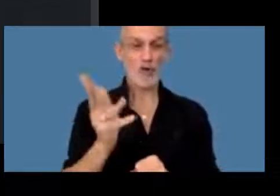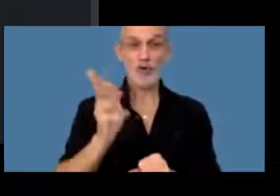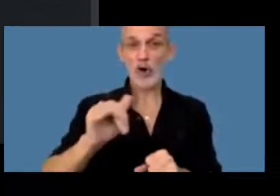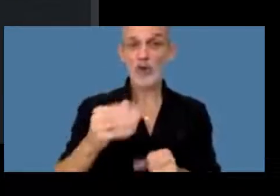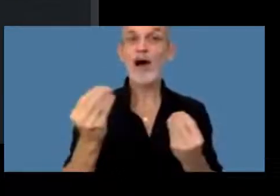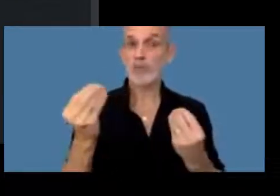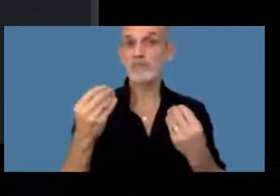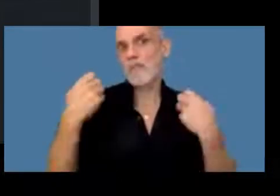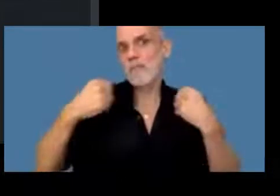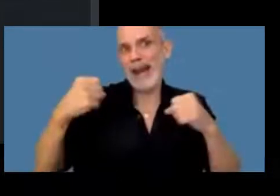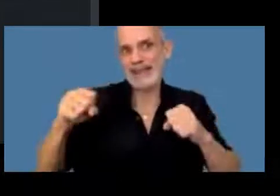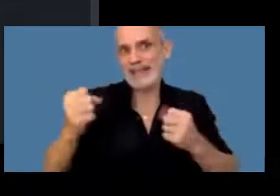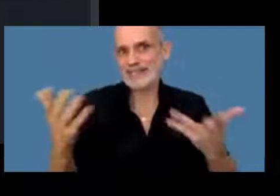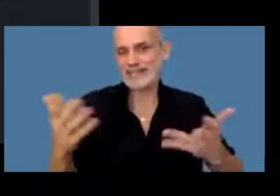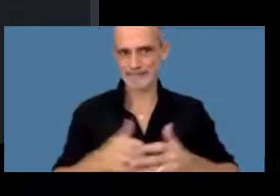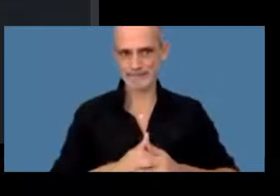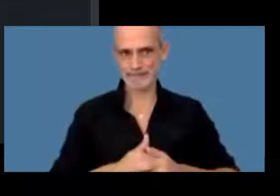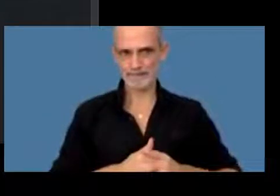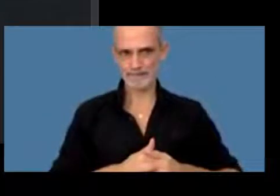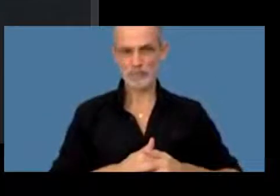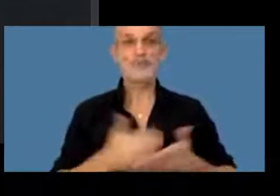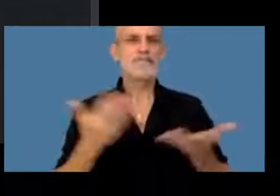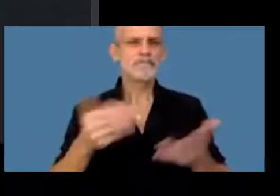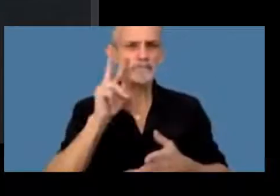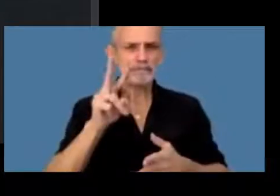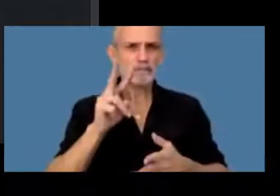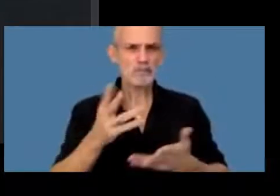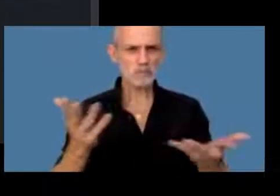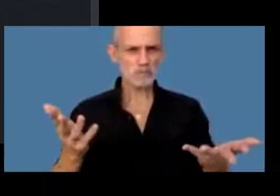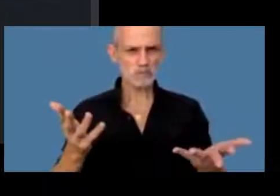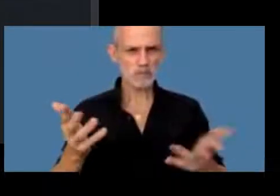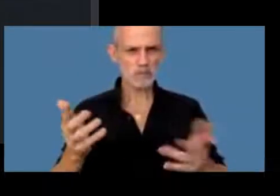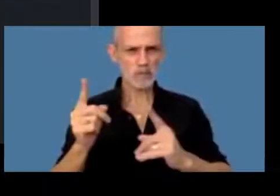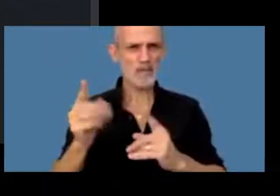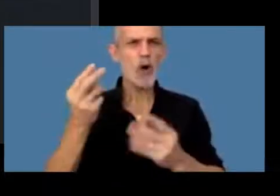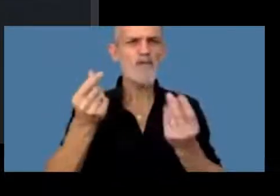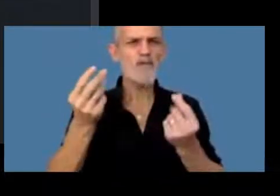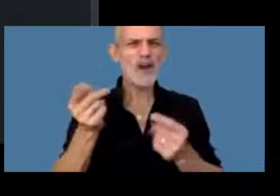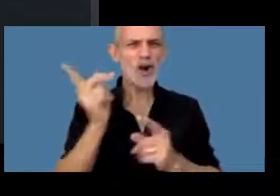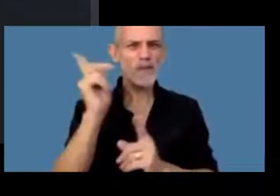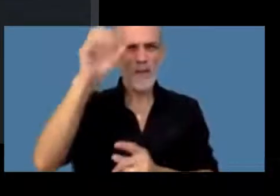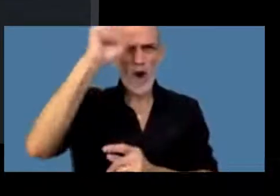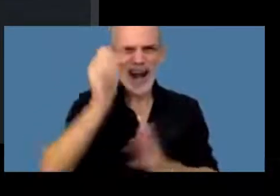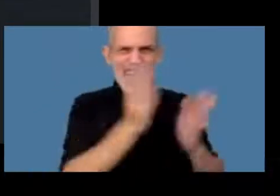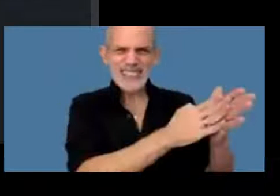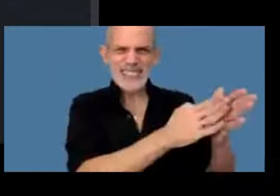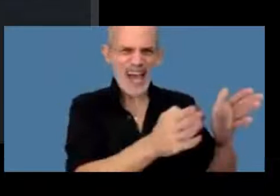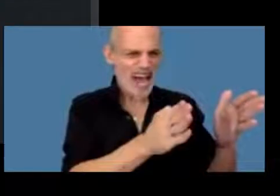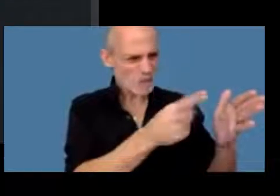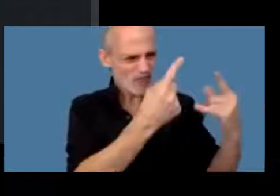prácticas. Y fíjense qué alejado que estamos de los valores, de lo espiritual, ni